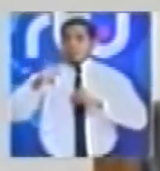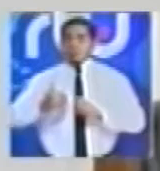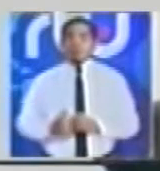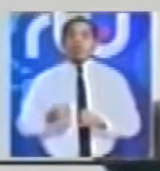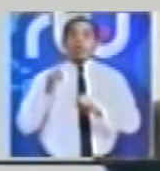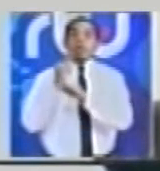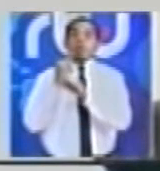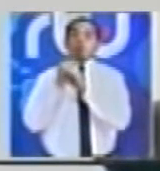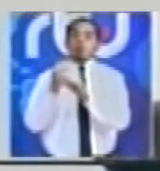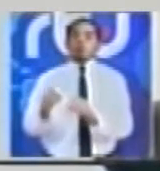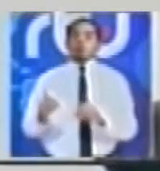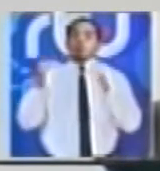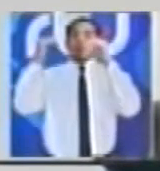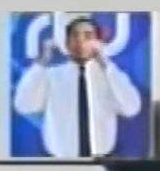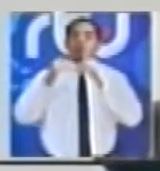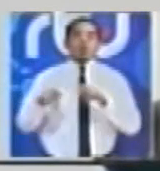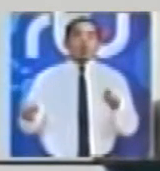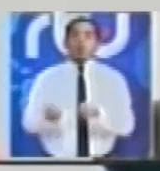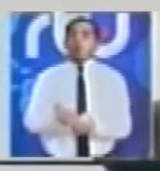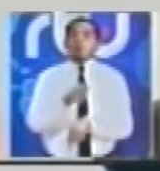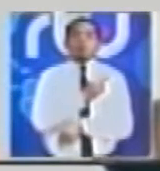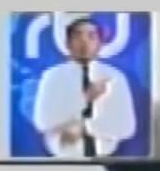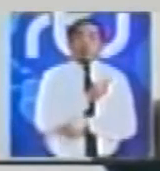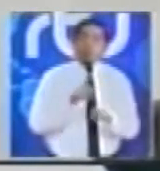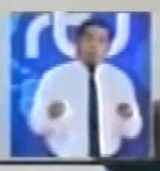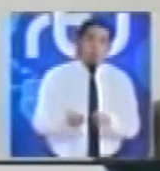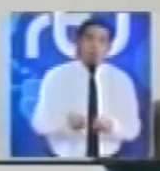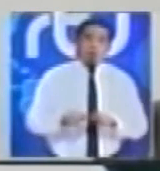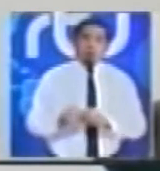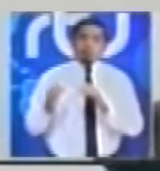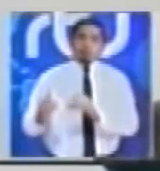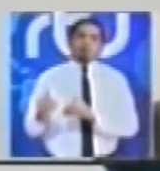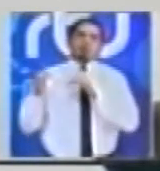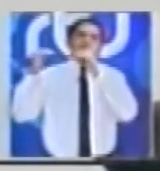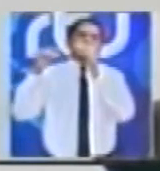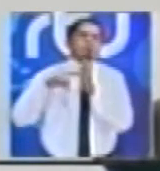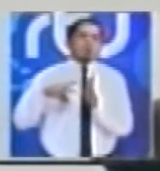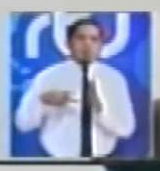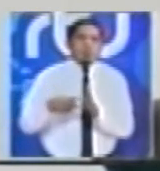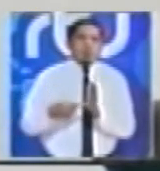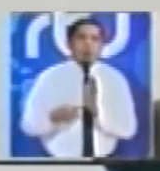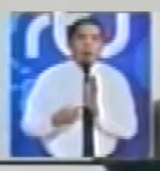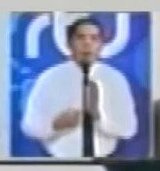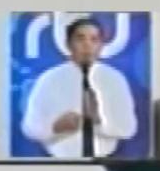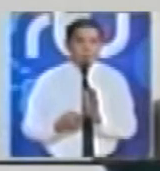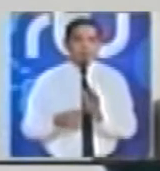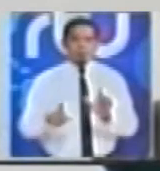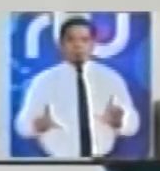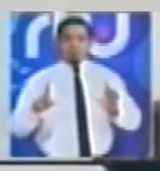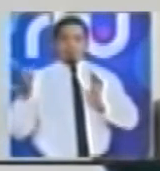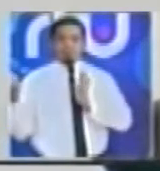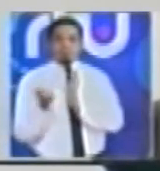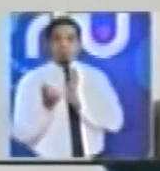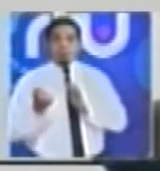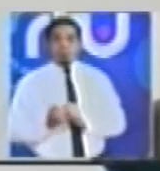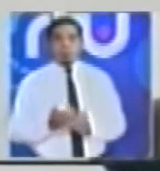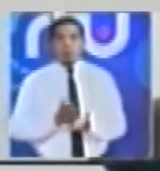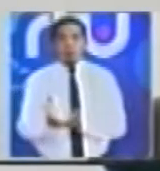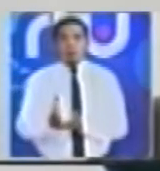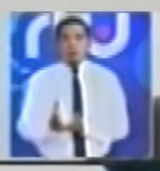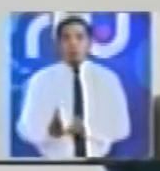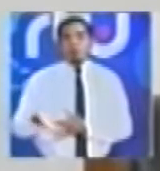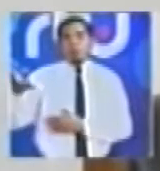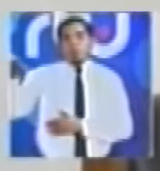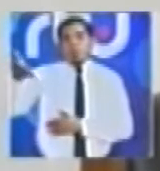a ser institutos universitarios. Este salto de calidad implica acreditación de carreras, estructuración de